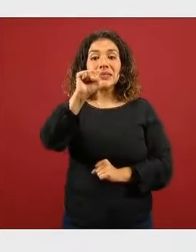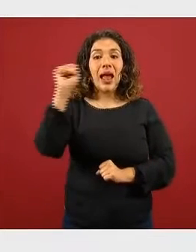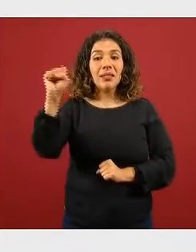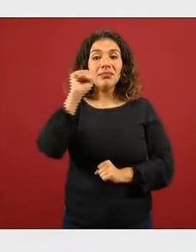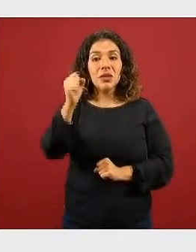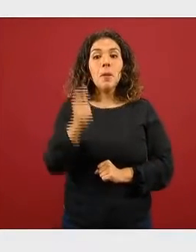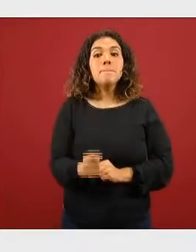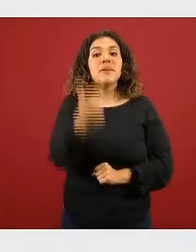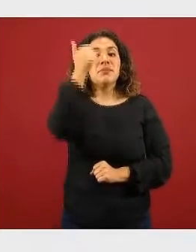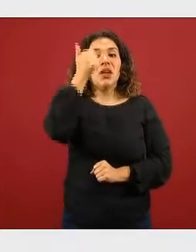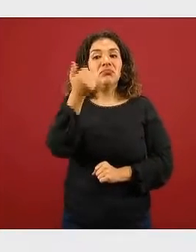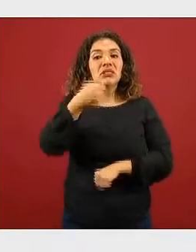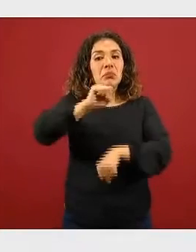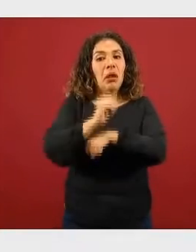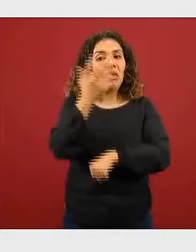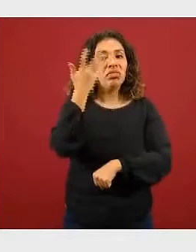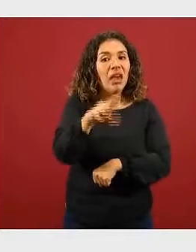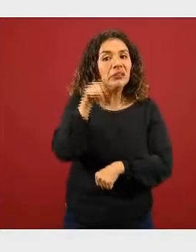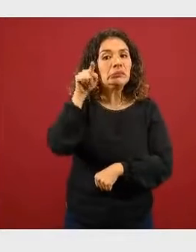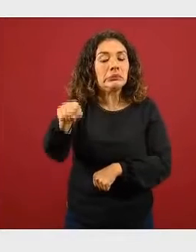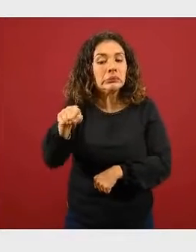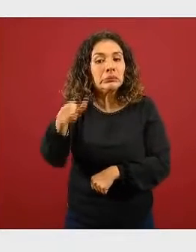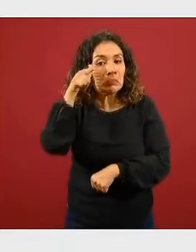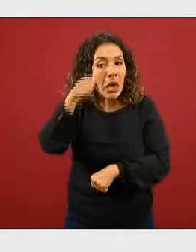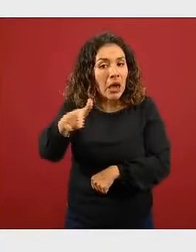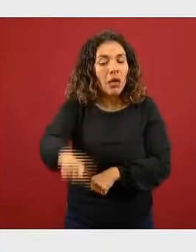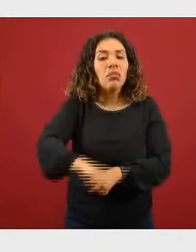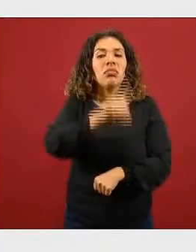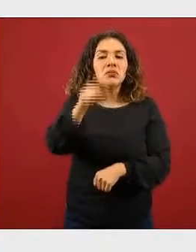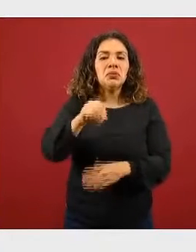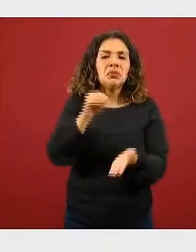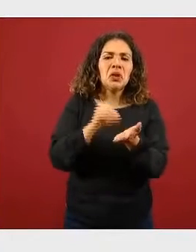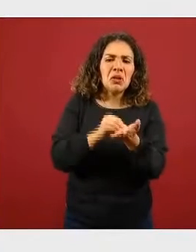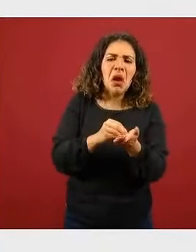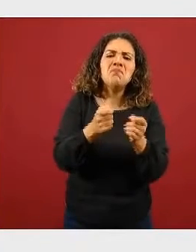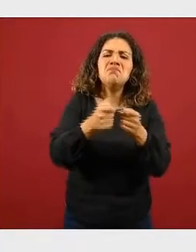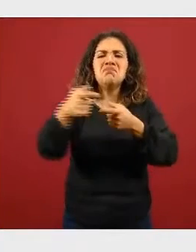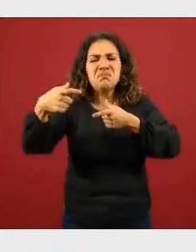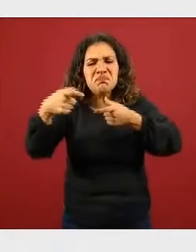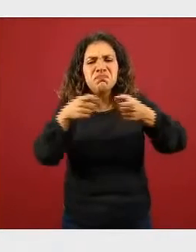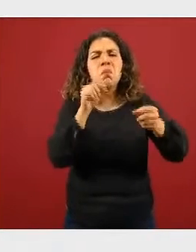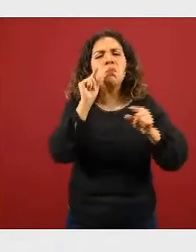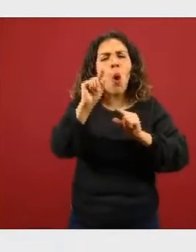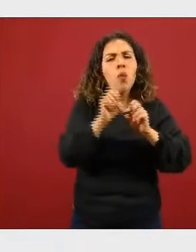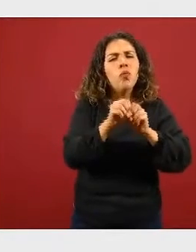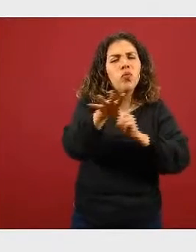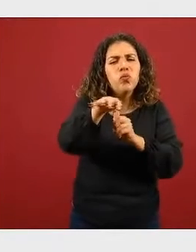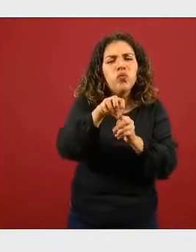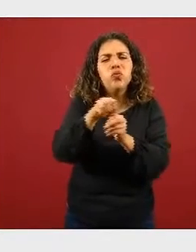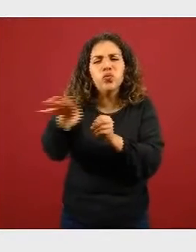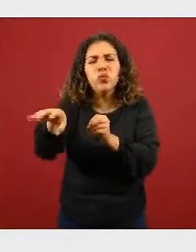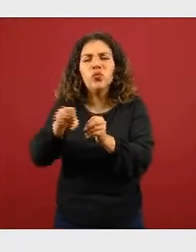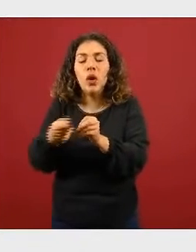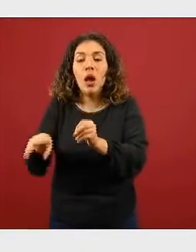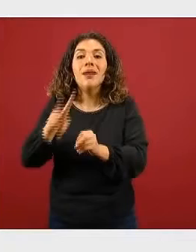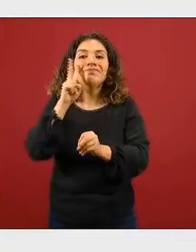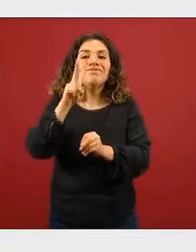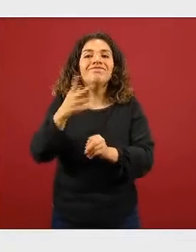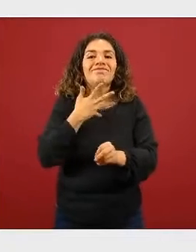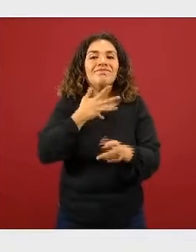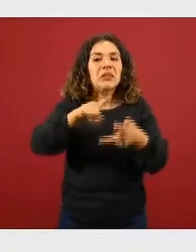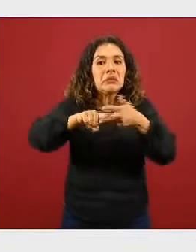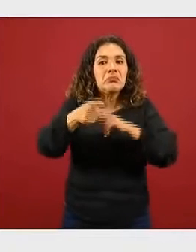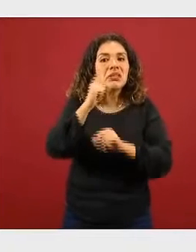primeros casos en la semana 10. Todavía en las primeras semanas hay poca dispersión, aunque esta ya se ve en